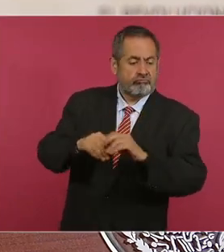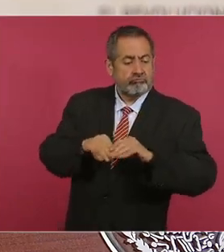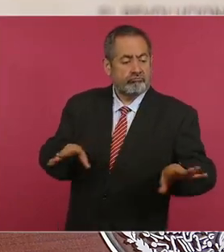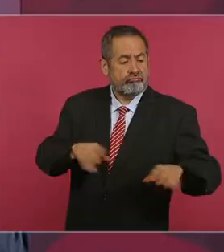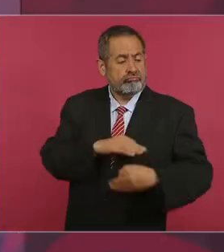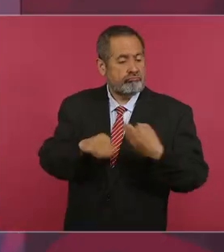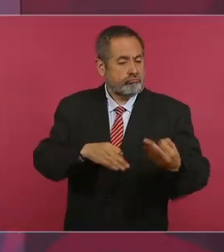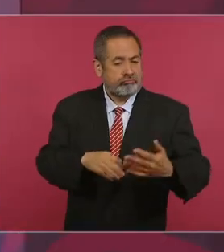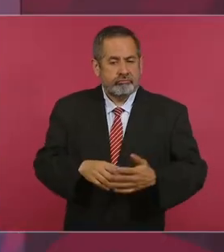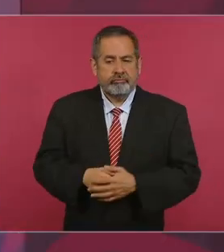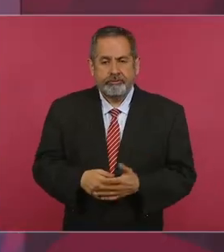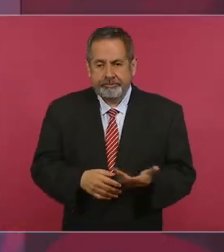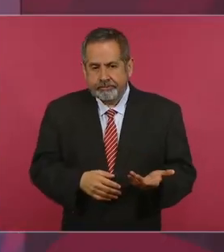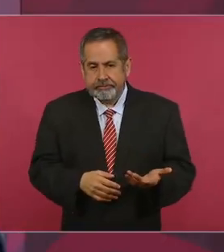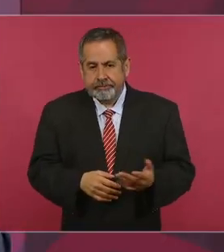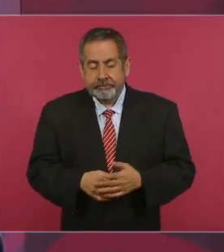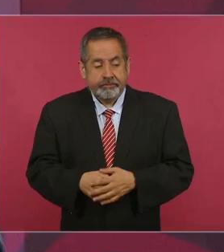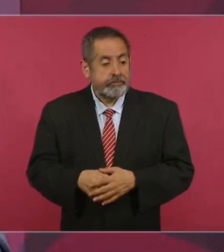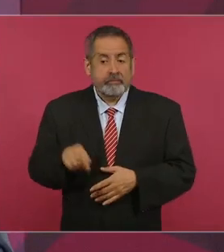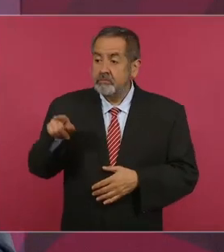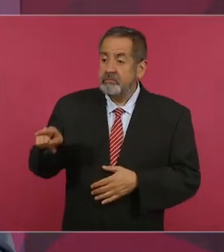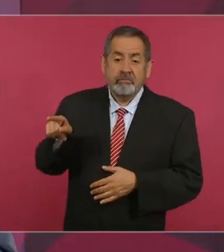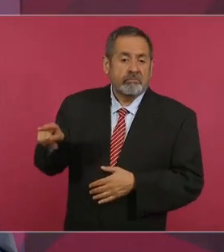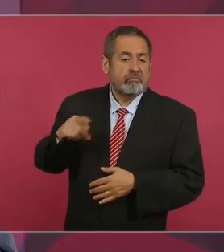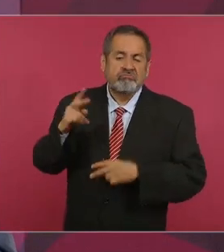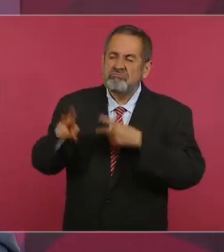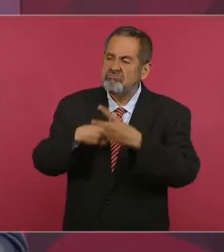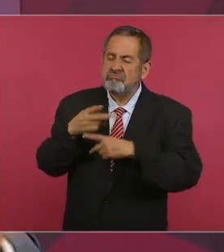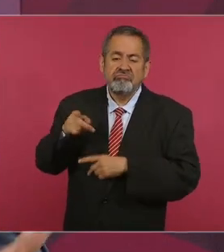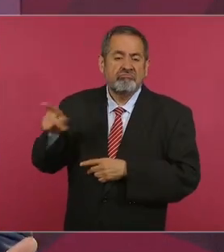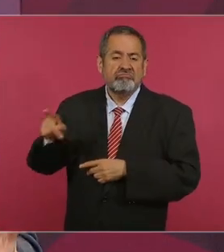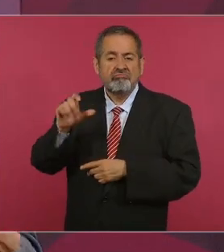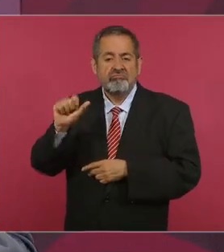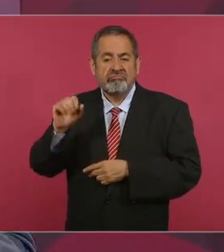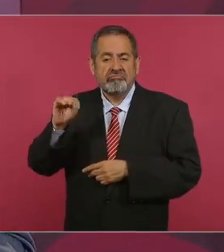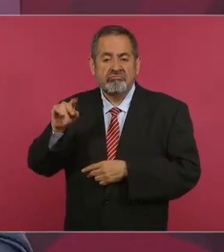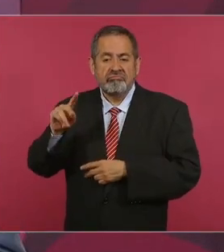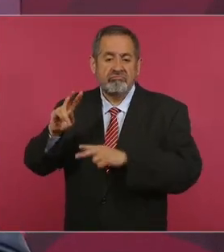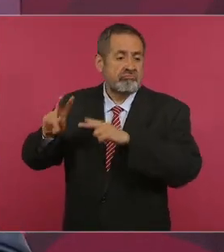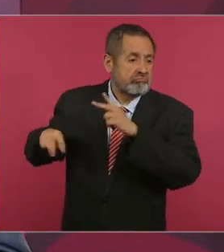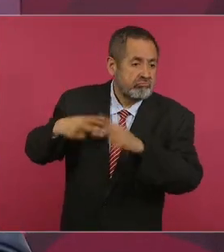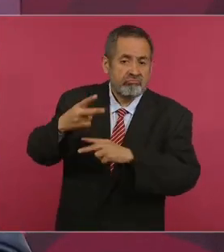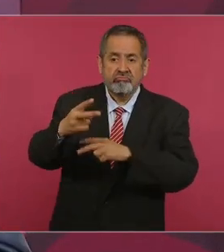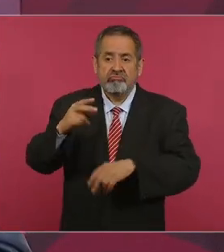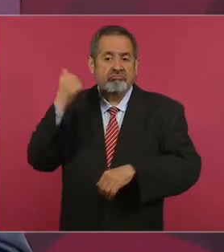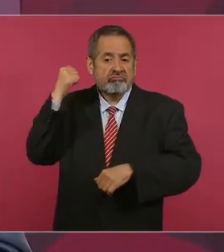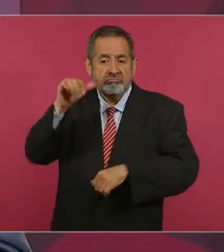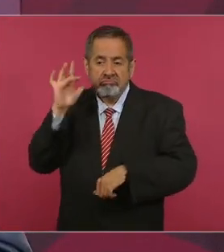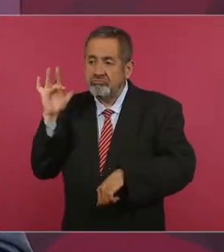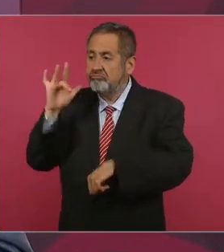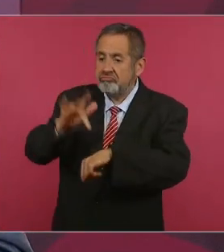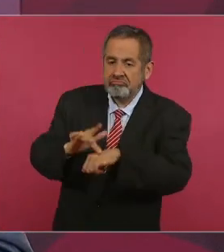de que pues no había yo estado en Acapulco. Llevo 4 viajes a Acapulco.